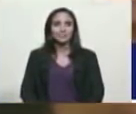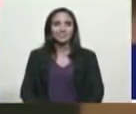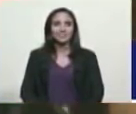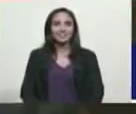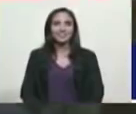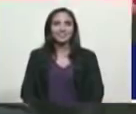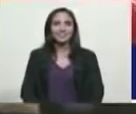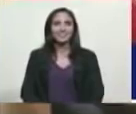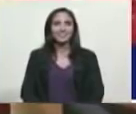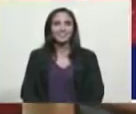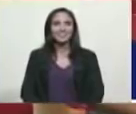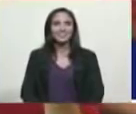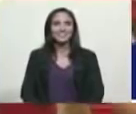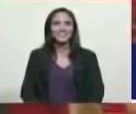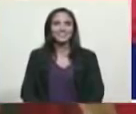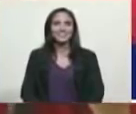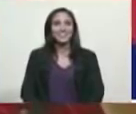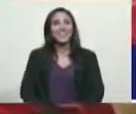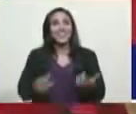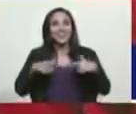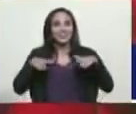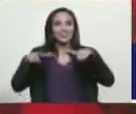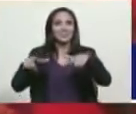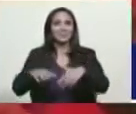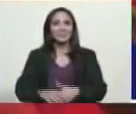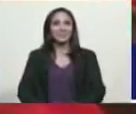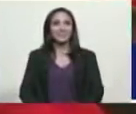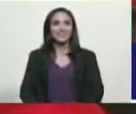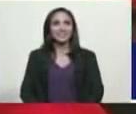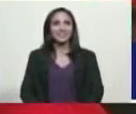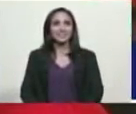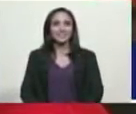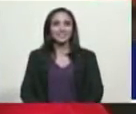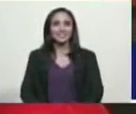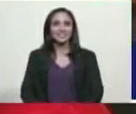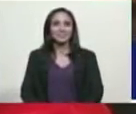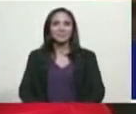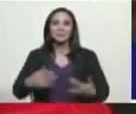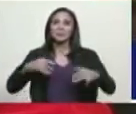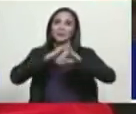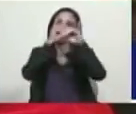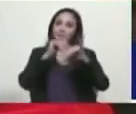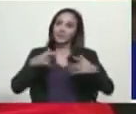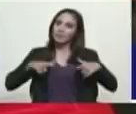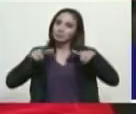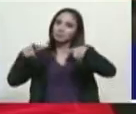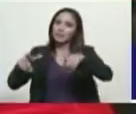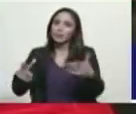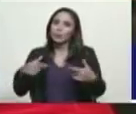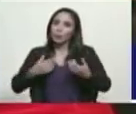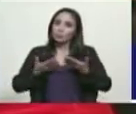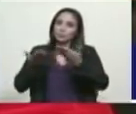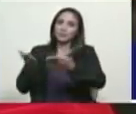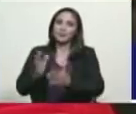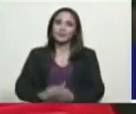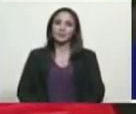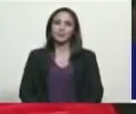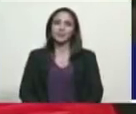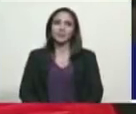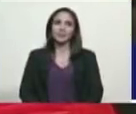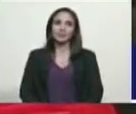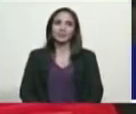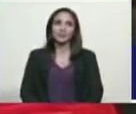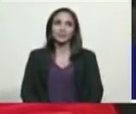Y también le entregué el título. Con mucha felicidad, Aristóbulo, le entregué el título a